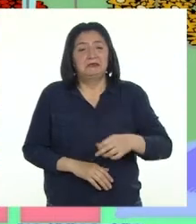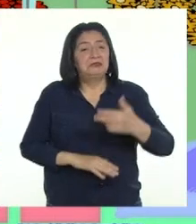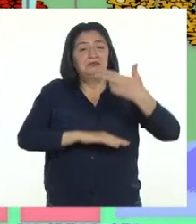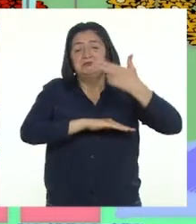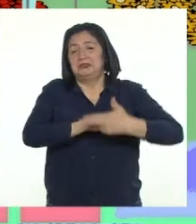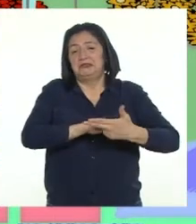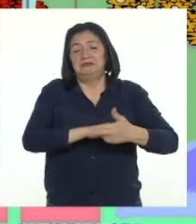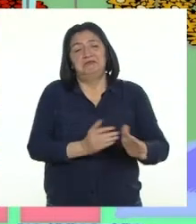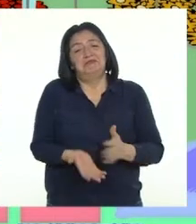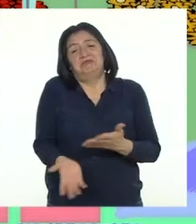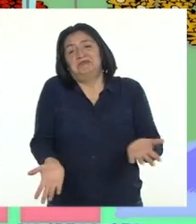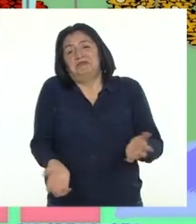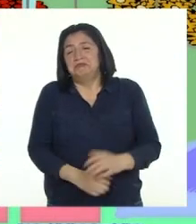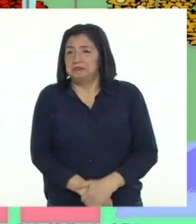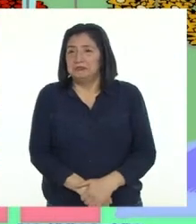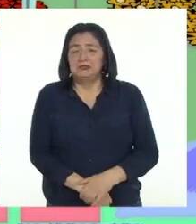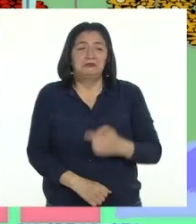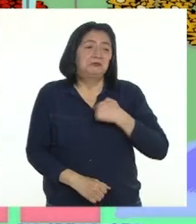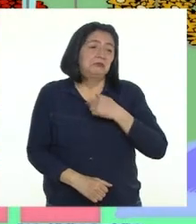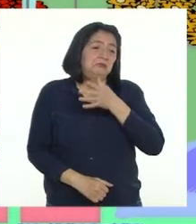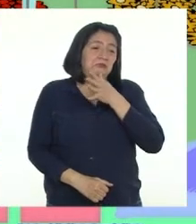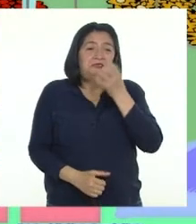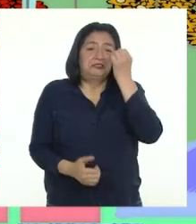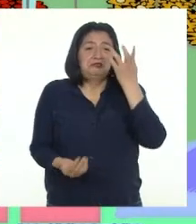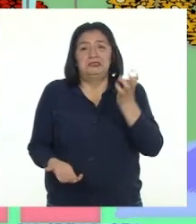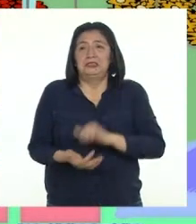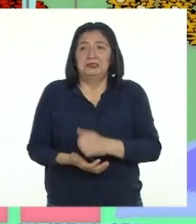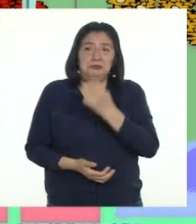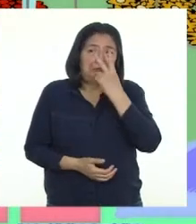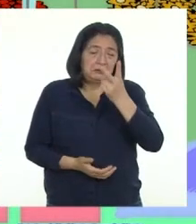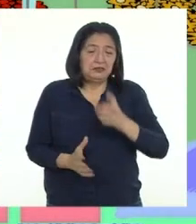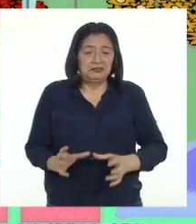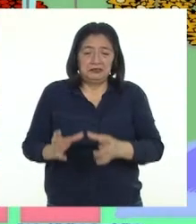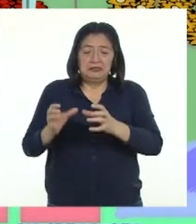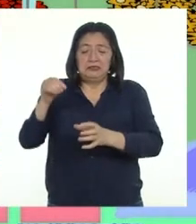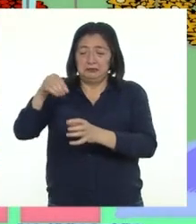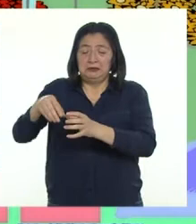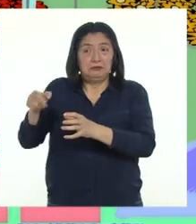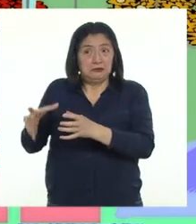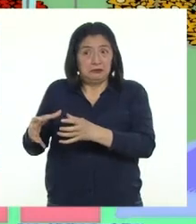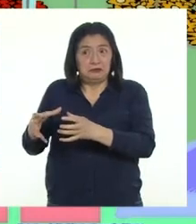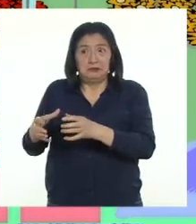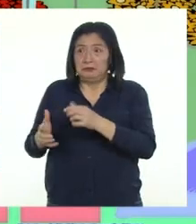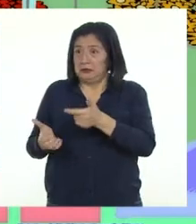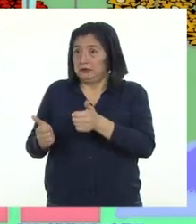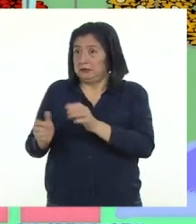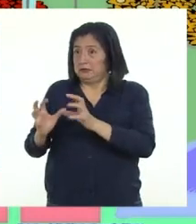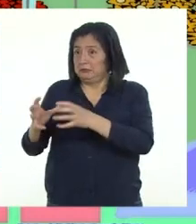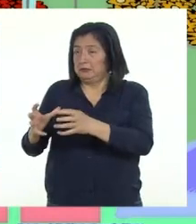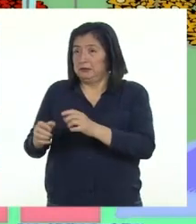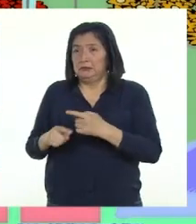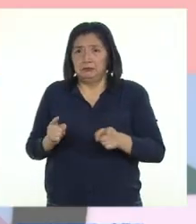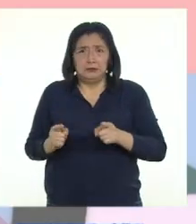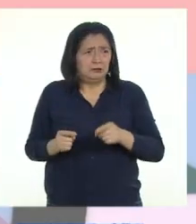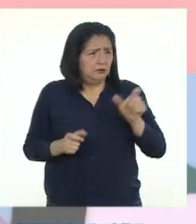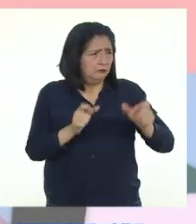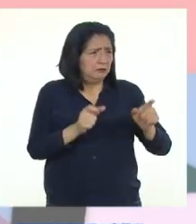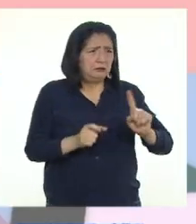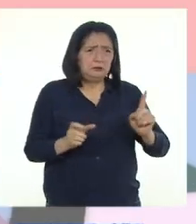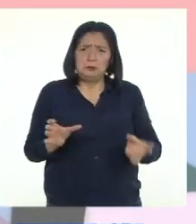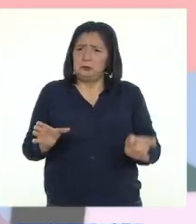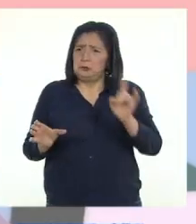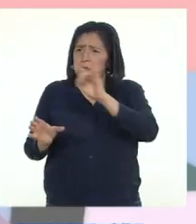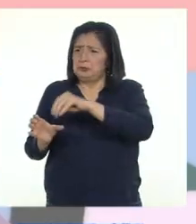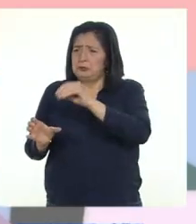estacionan. No hay diferencia. Yo no entiendo. ¿Ves los tachos? Todos ubicados con astucia. Pero pocos los